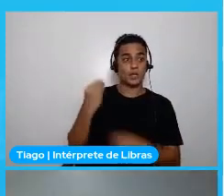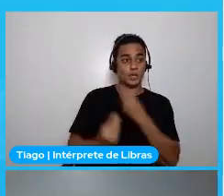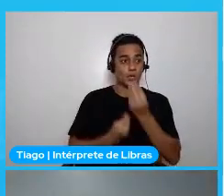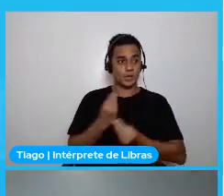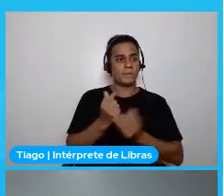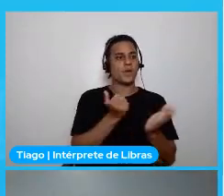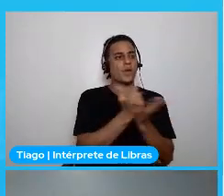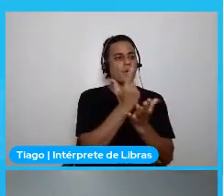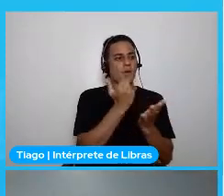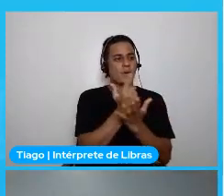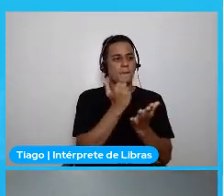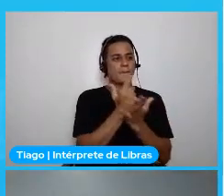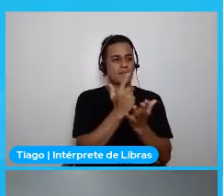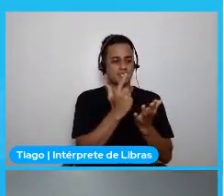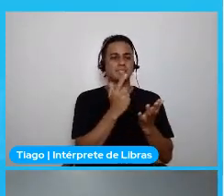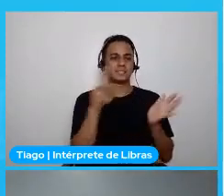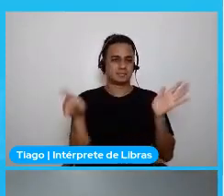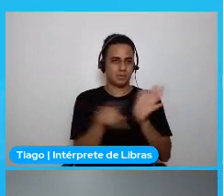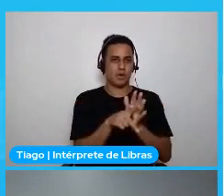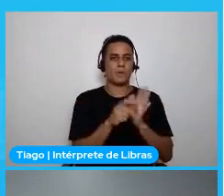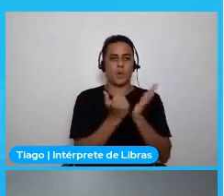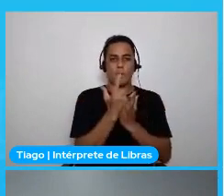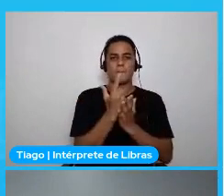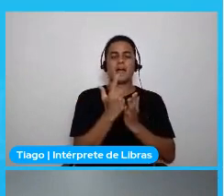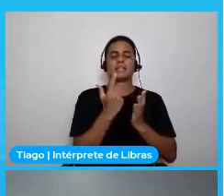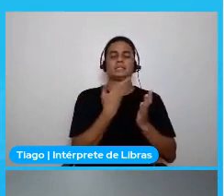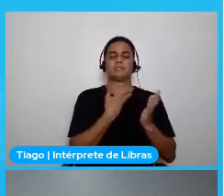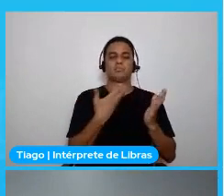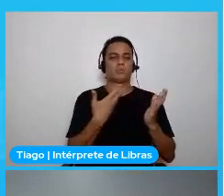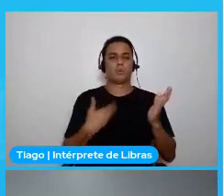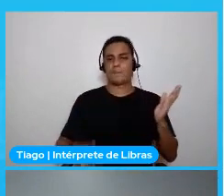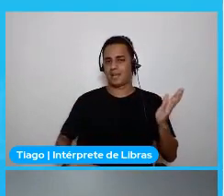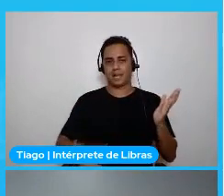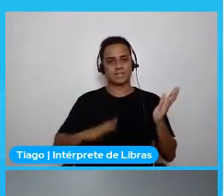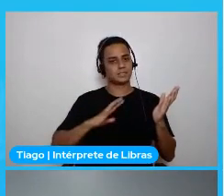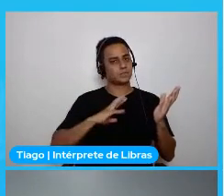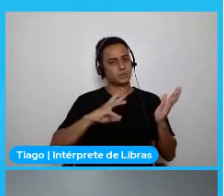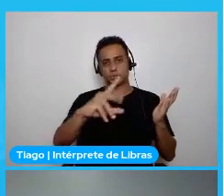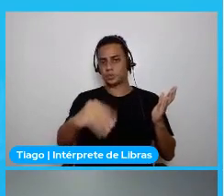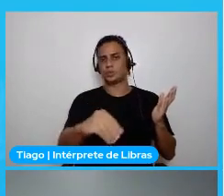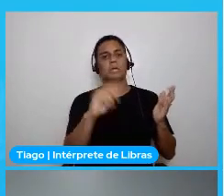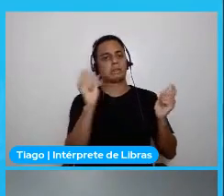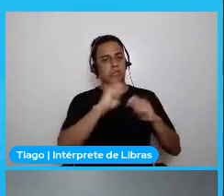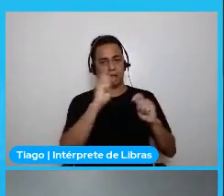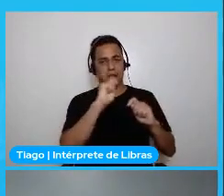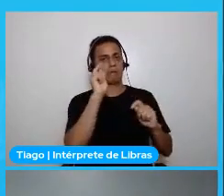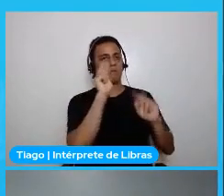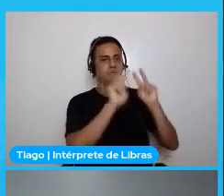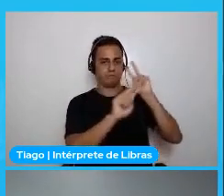portal.compraspublicas.gob.es. Ahí pueden encontrar toda la información de las compras públicas en formato abierto.